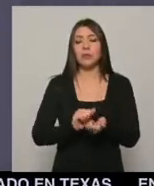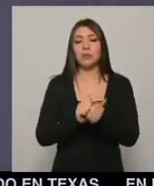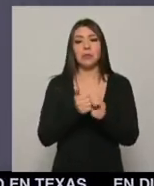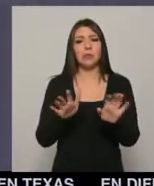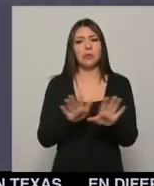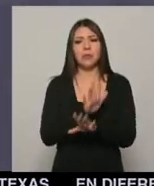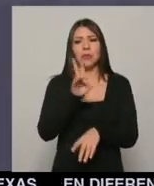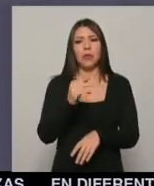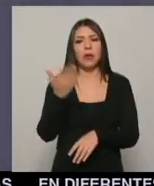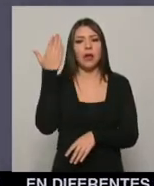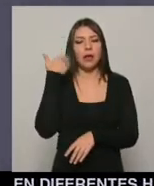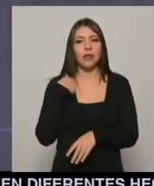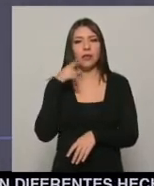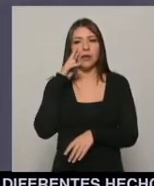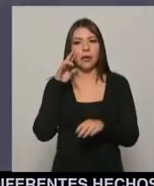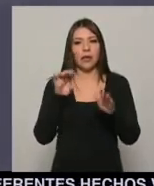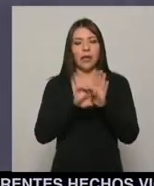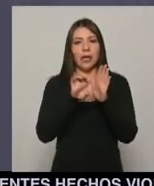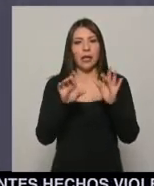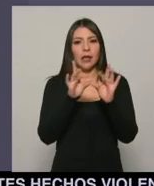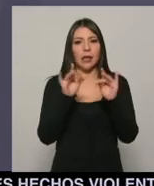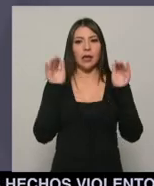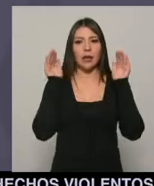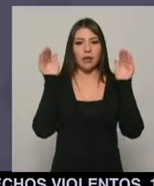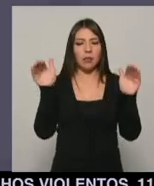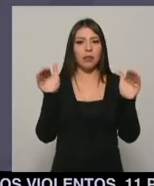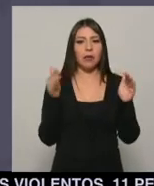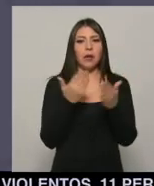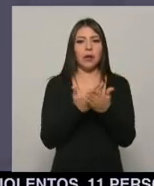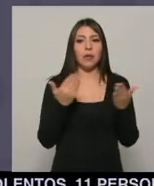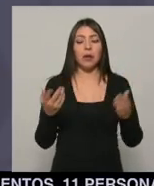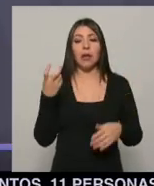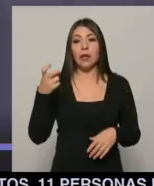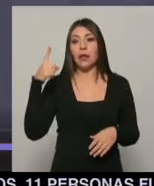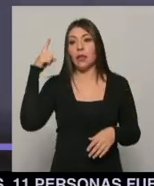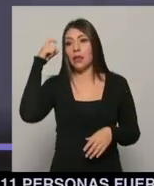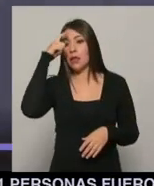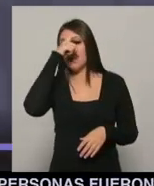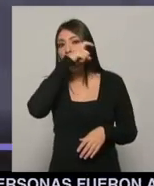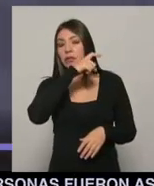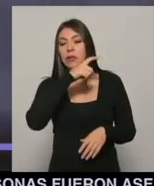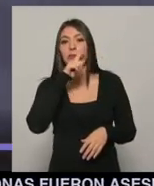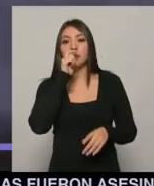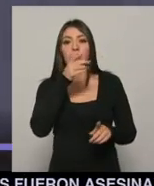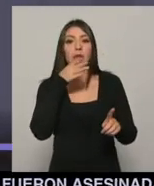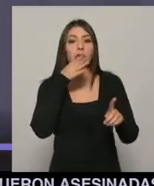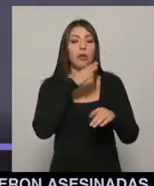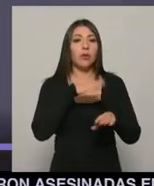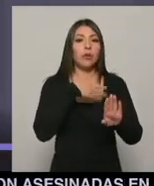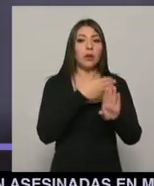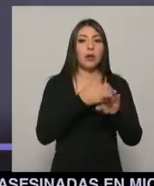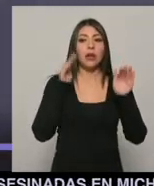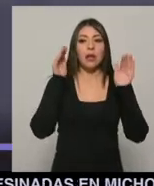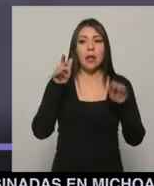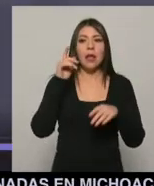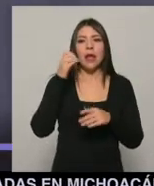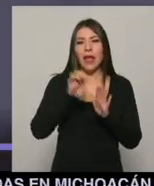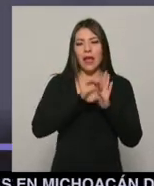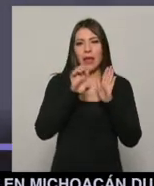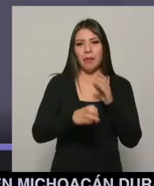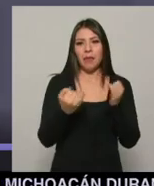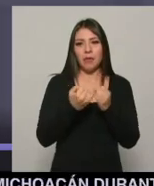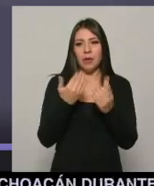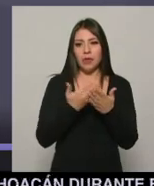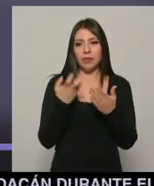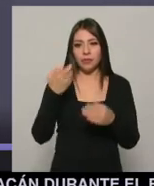eso puse el ejemplo del aeropuerto, porque no hay un desafío frente a los grupos de presión económica más fuerte que se haya dado a lo largo